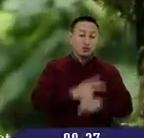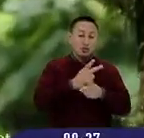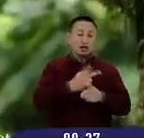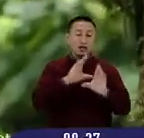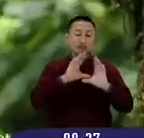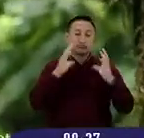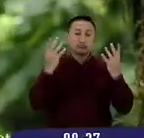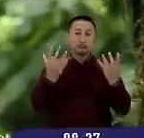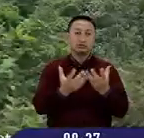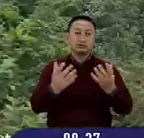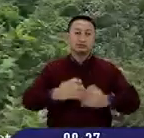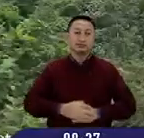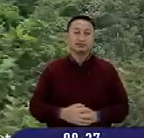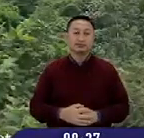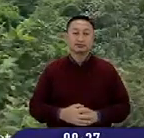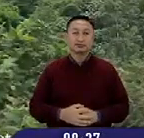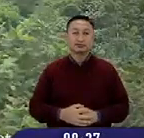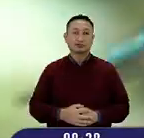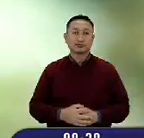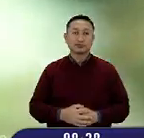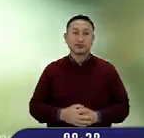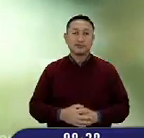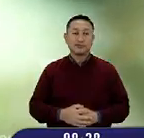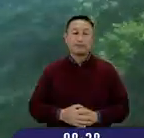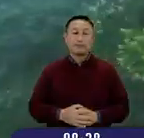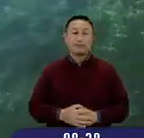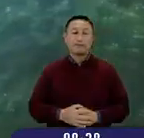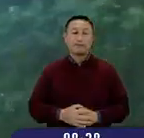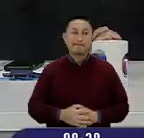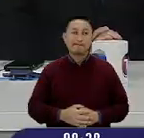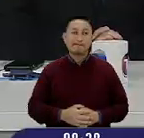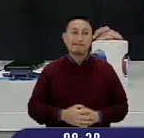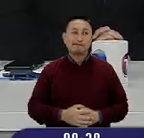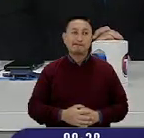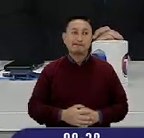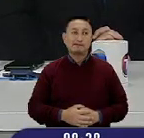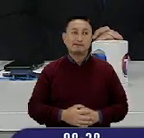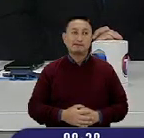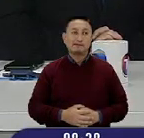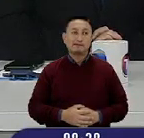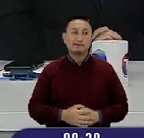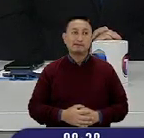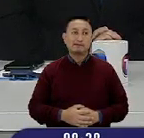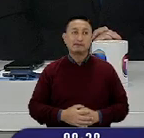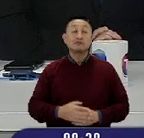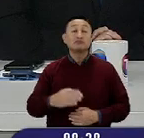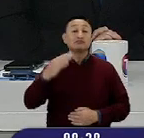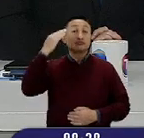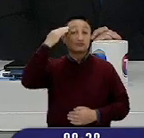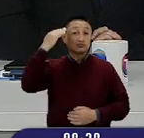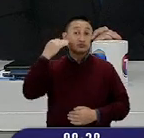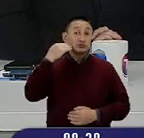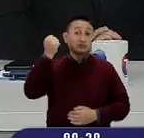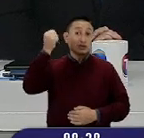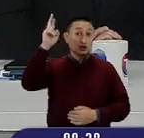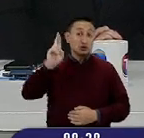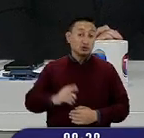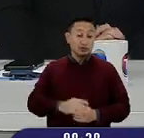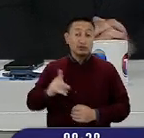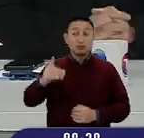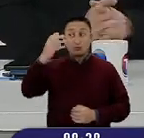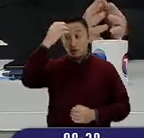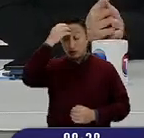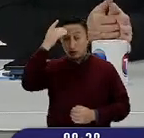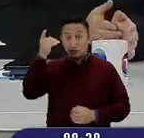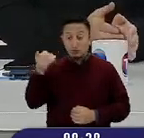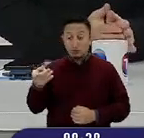planeta. Informó José Mendieta. La educación de Corea del Sur es considerada como un referente, saben,